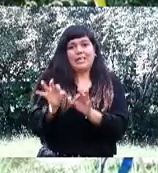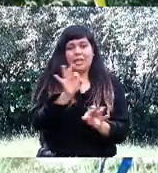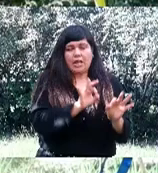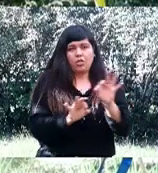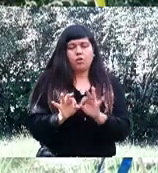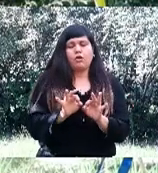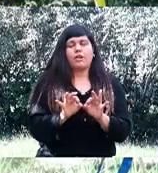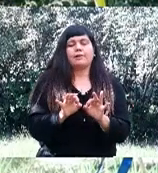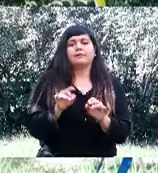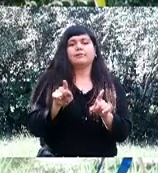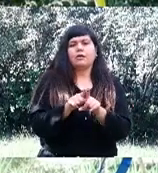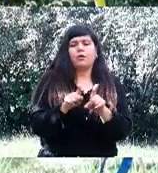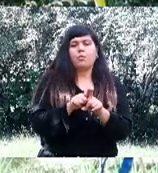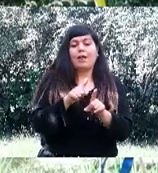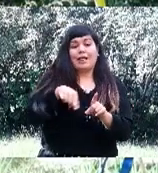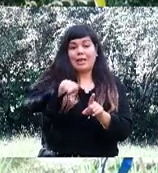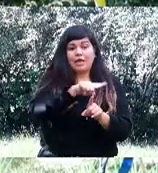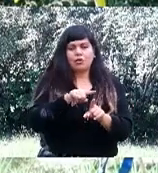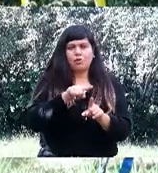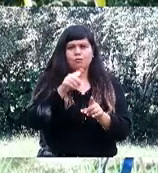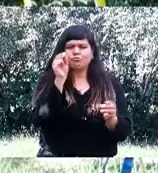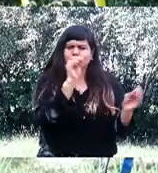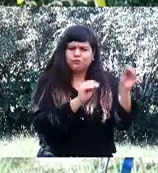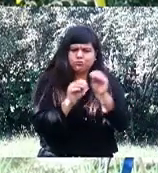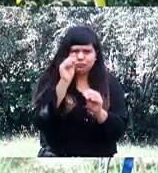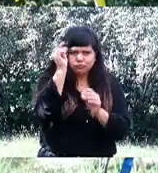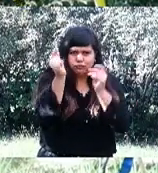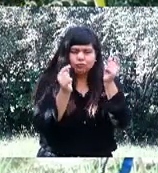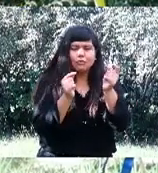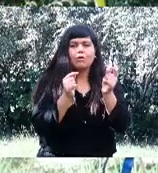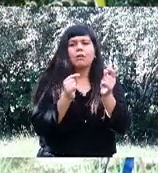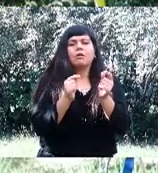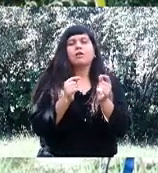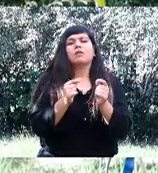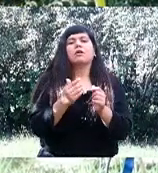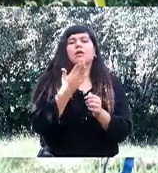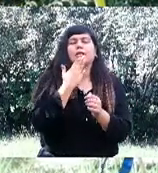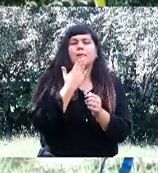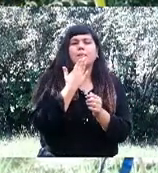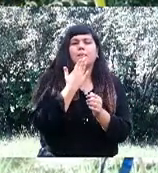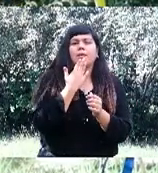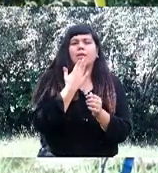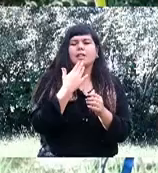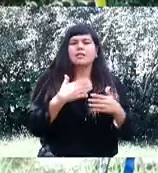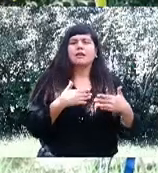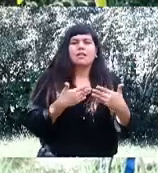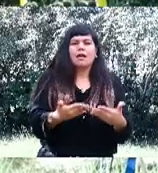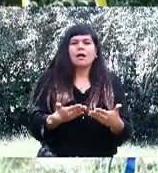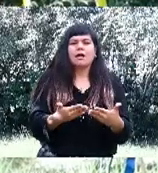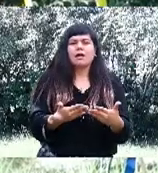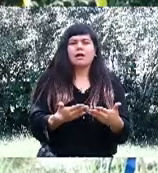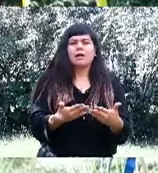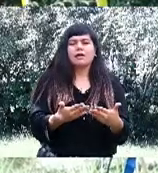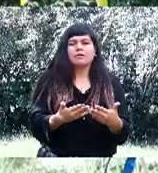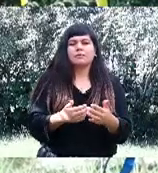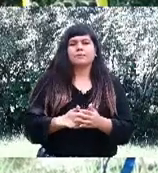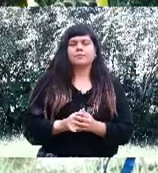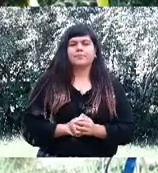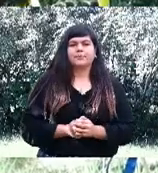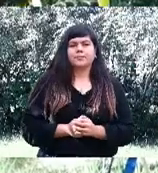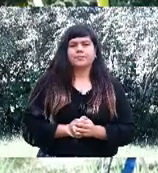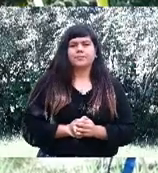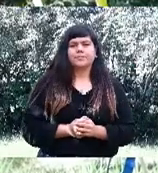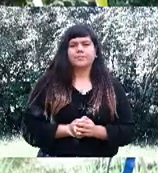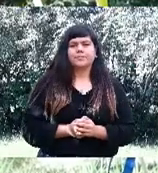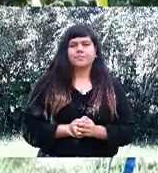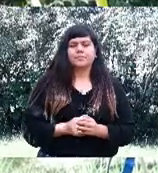fondo de alguna manera también van ideando y y y el fondo dándole dándole una una